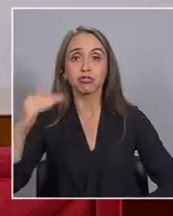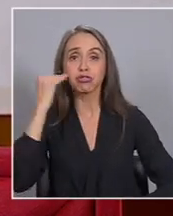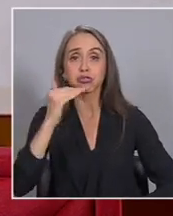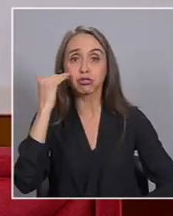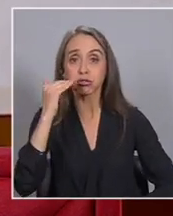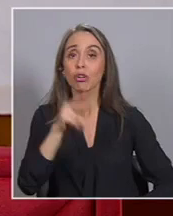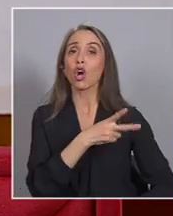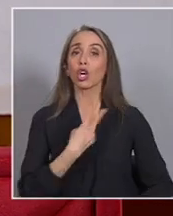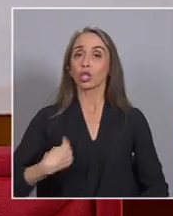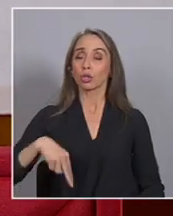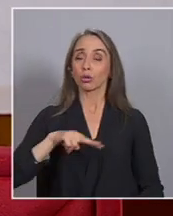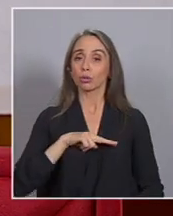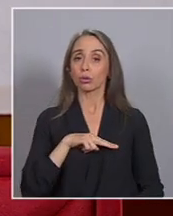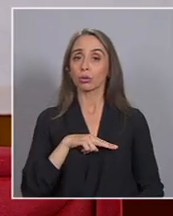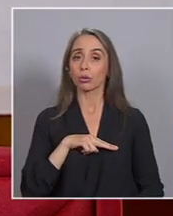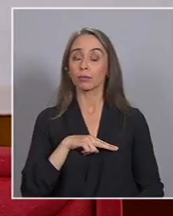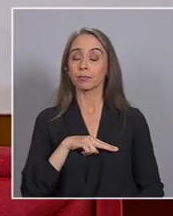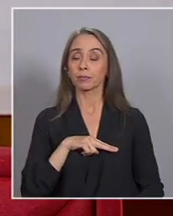vamos a,